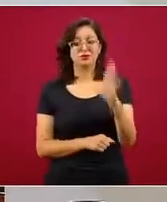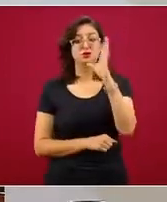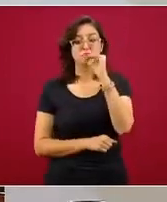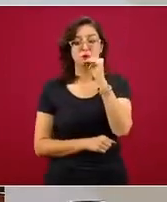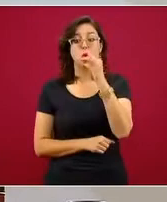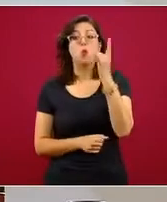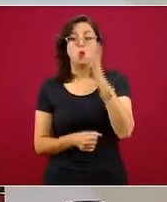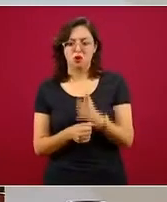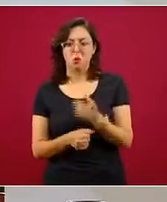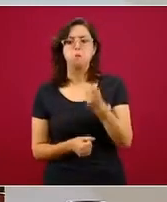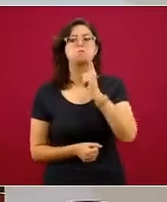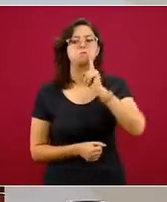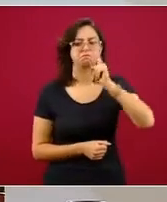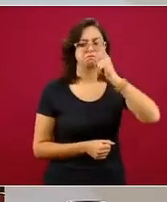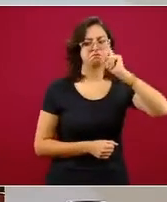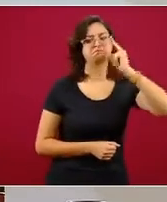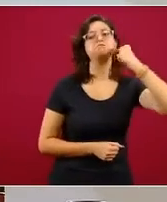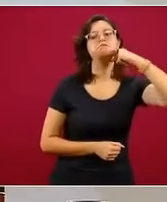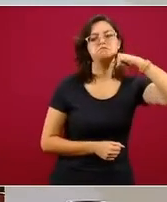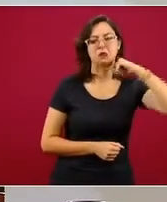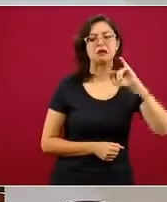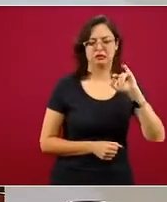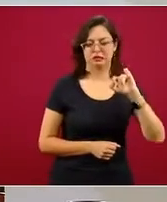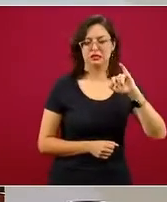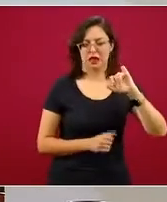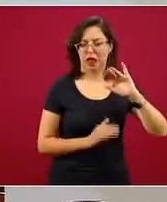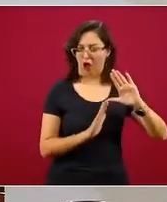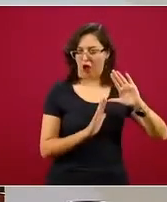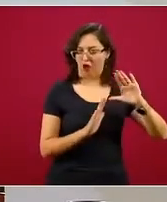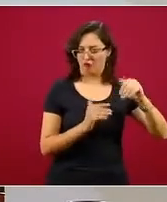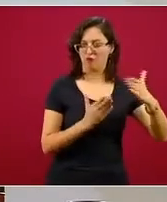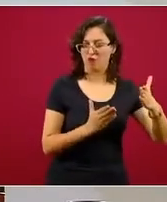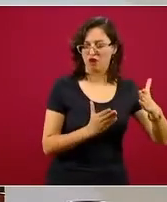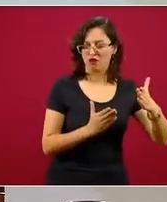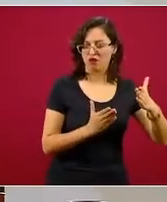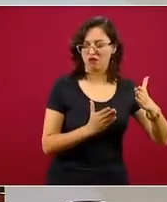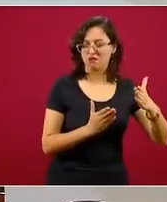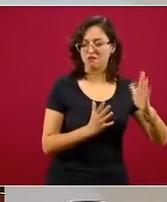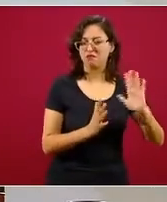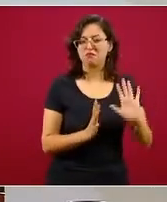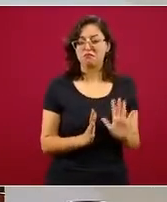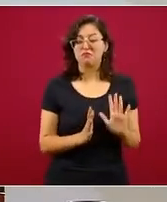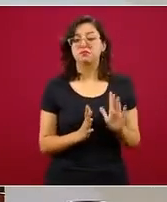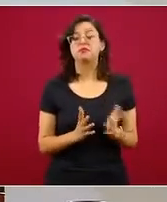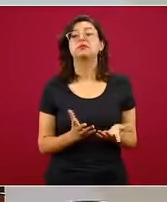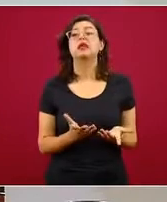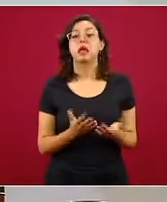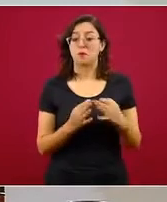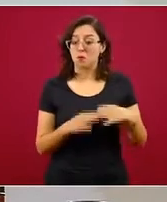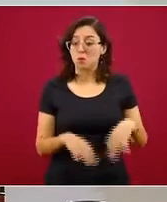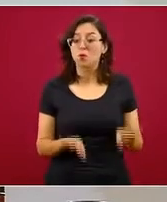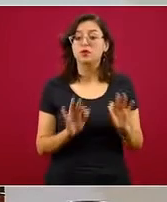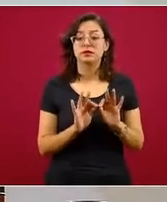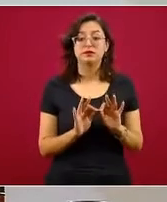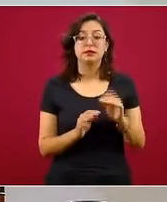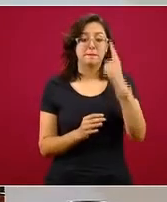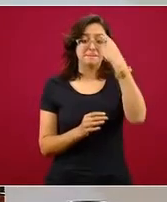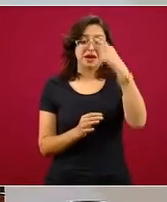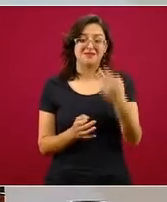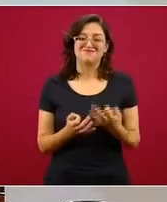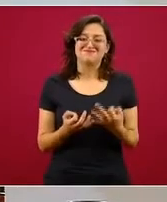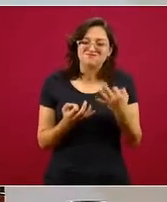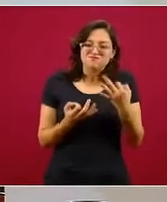de un laboratorio. La toma de la muestra es un proceso importante para garantizar la